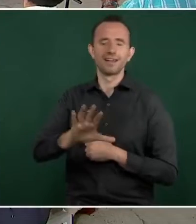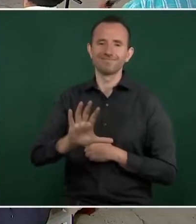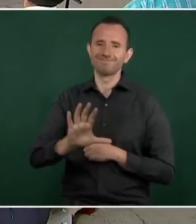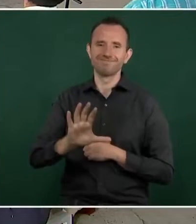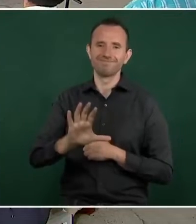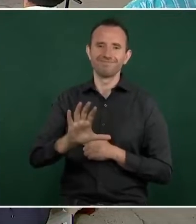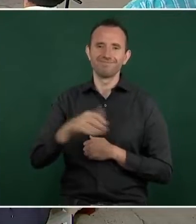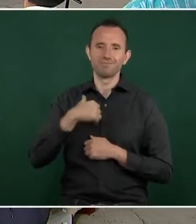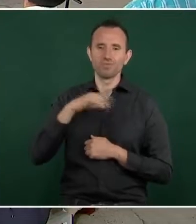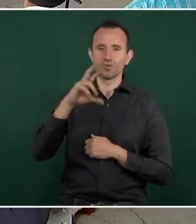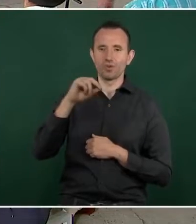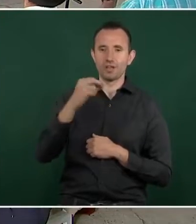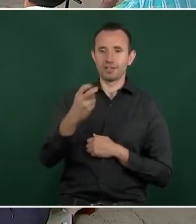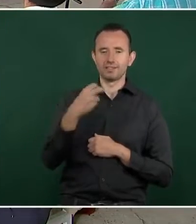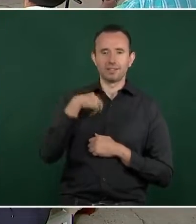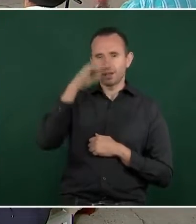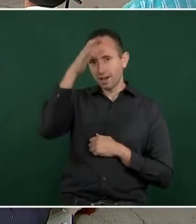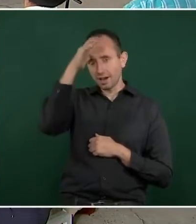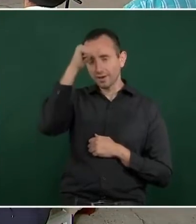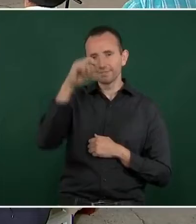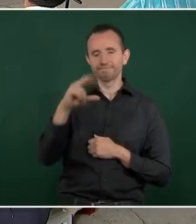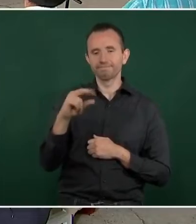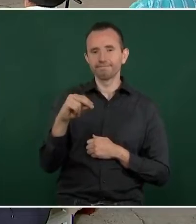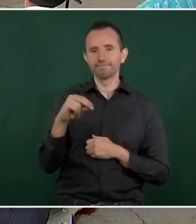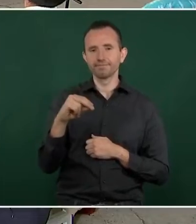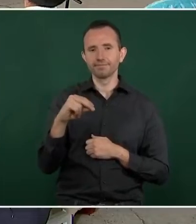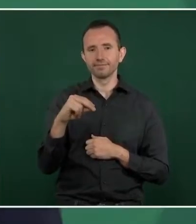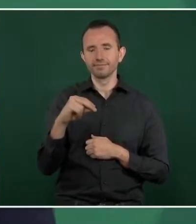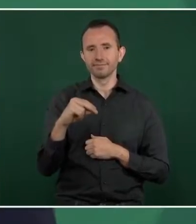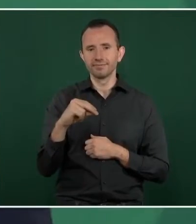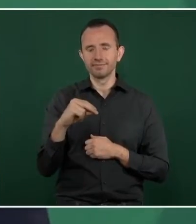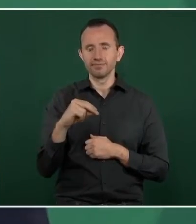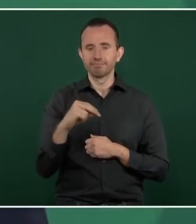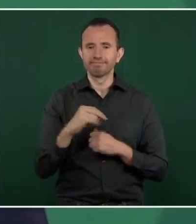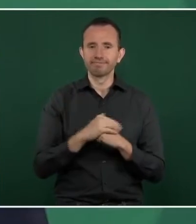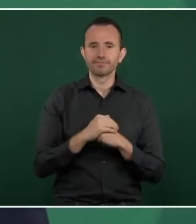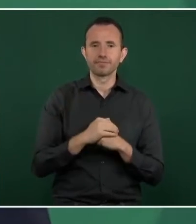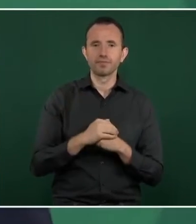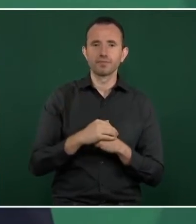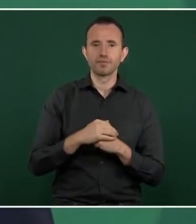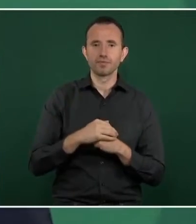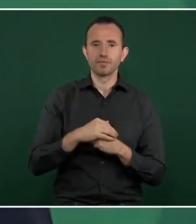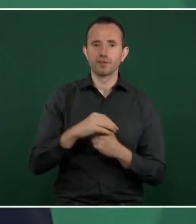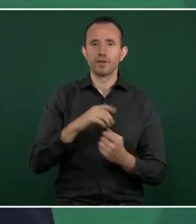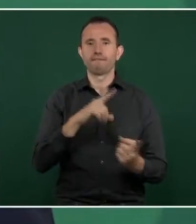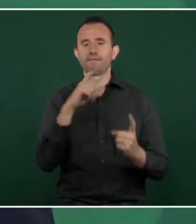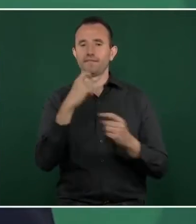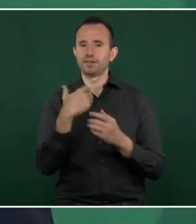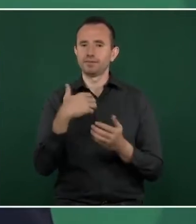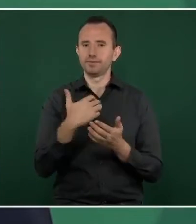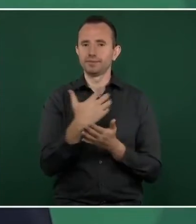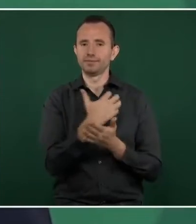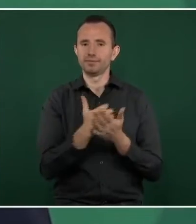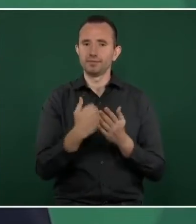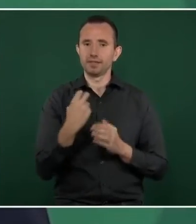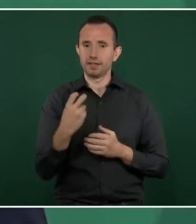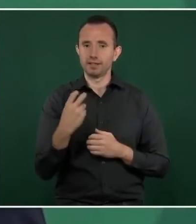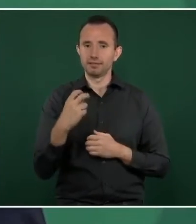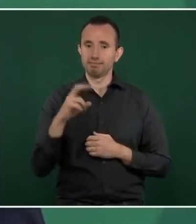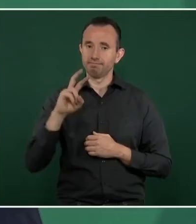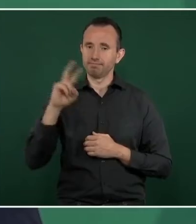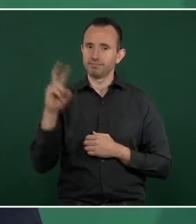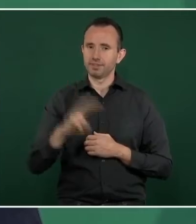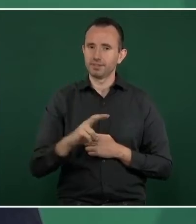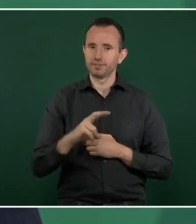hablando en plata pura. En plata, sí. La neta del planeta. Va que va.